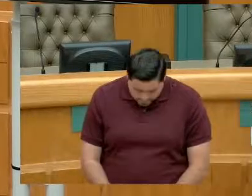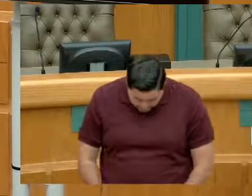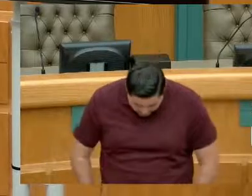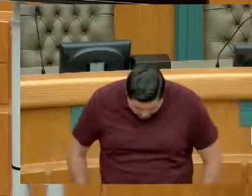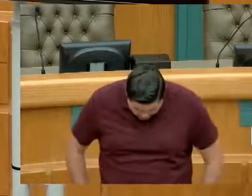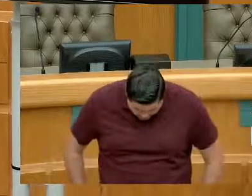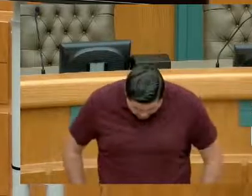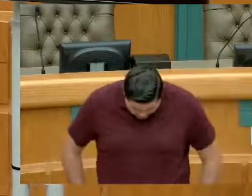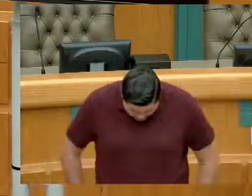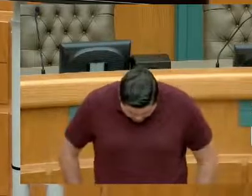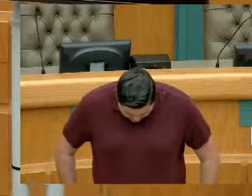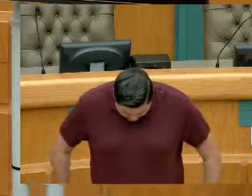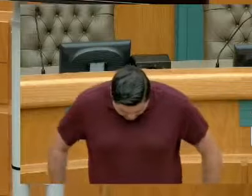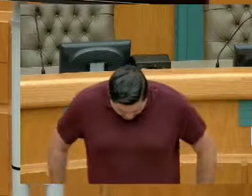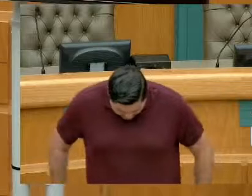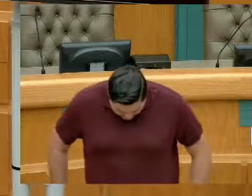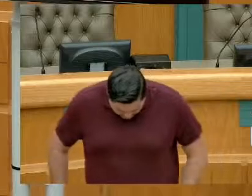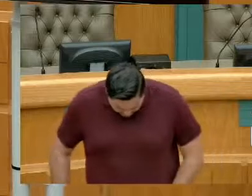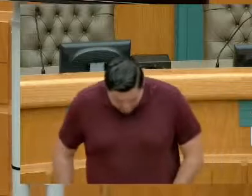al